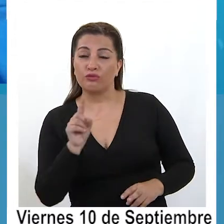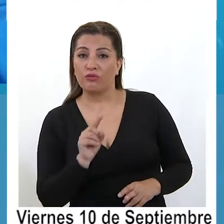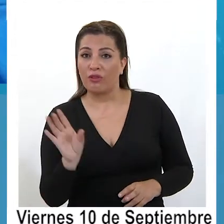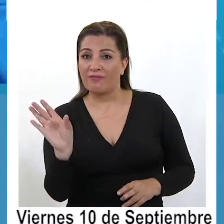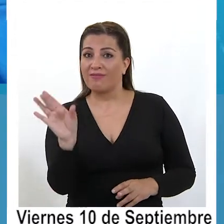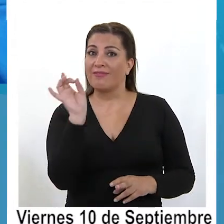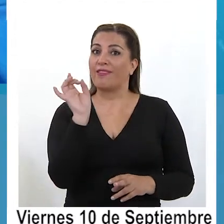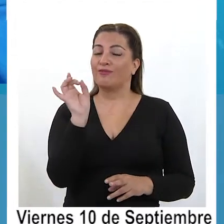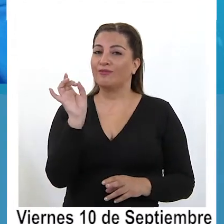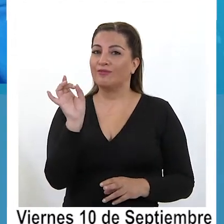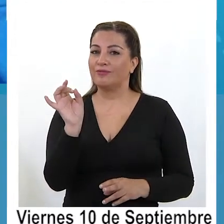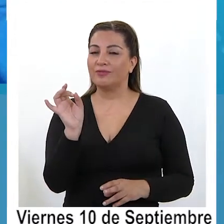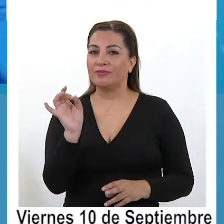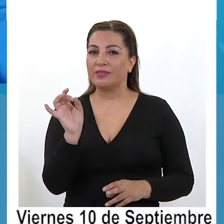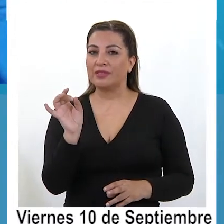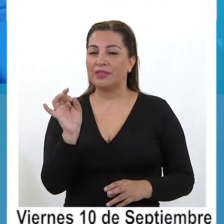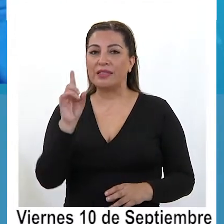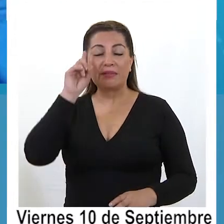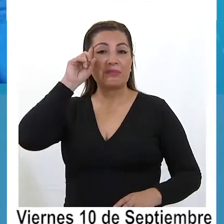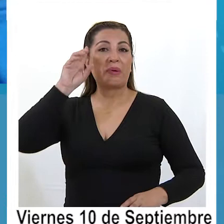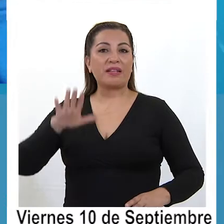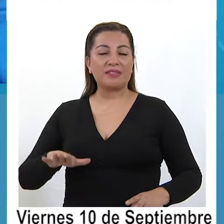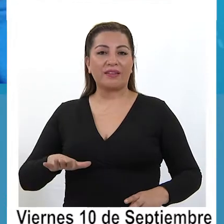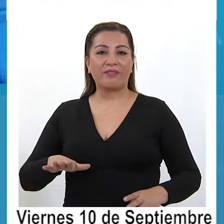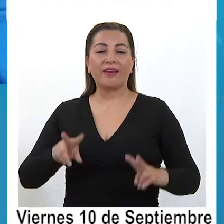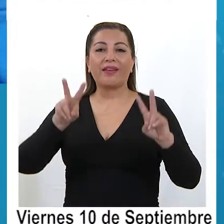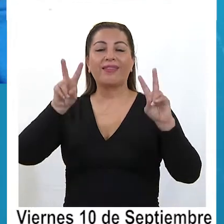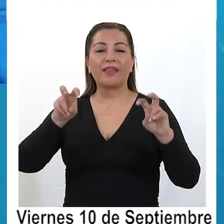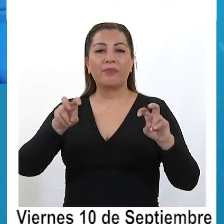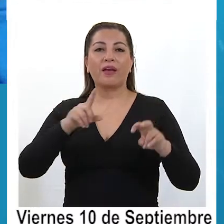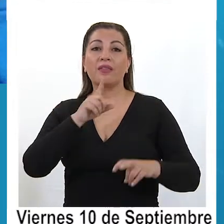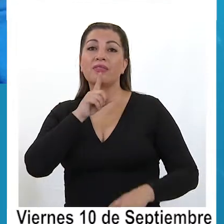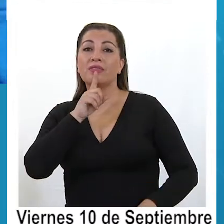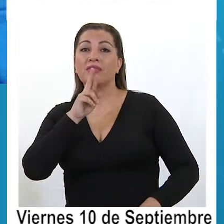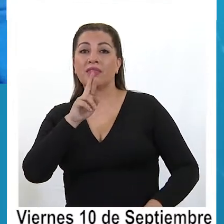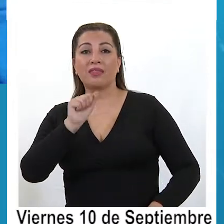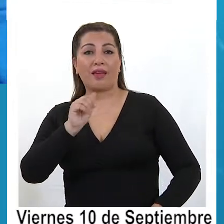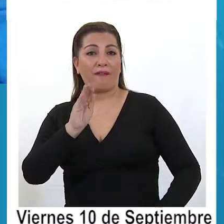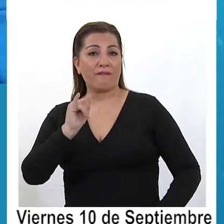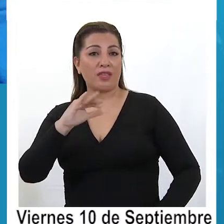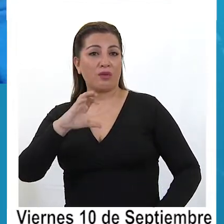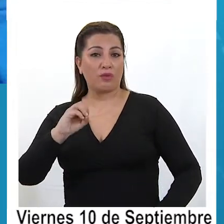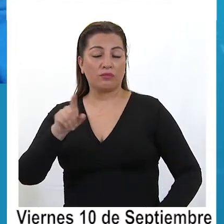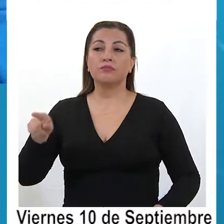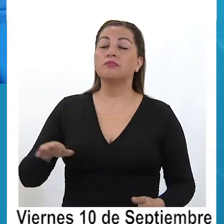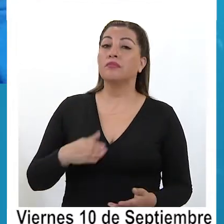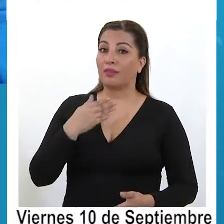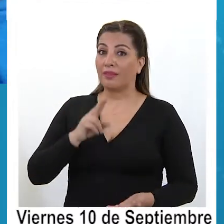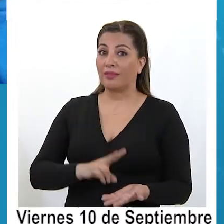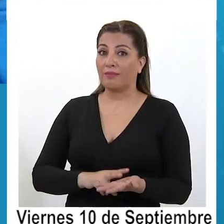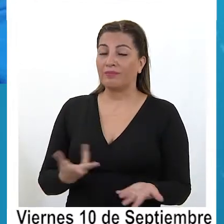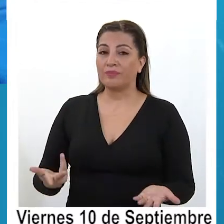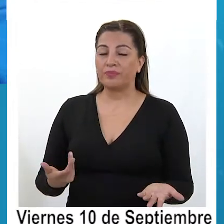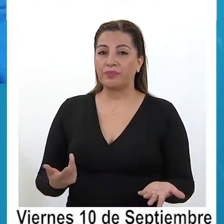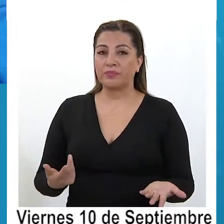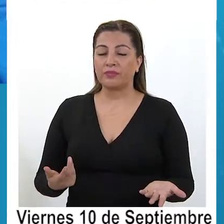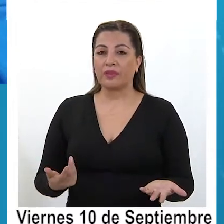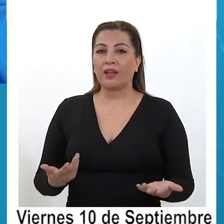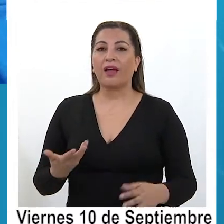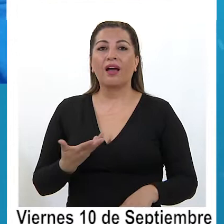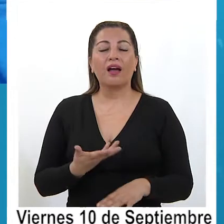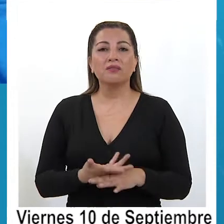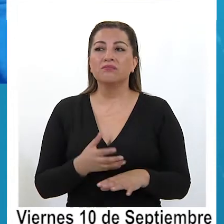evidentemente, tener estos indicadores para precisar el tipo penal del tráfico de migrantes. Ahora bien, los elementos generales